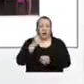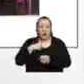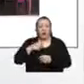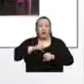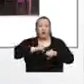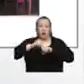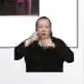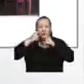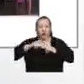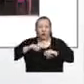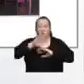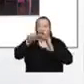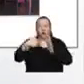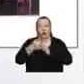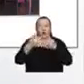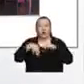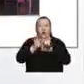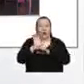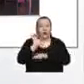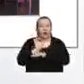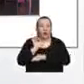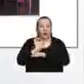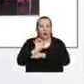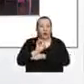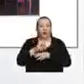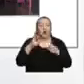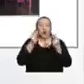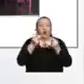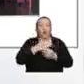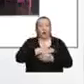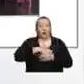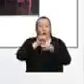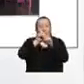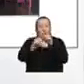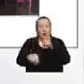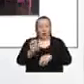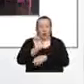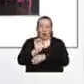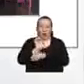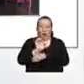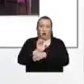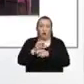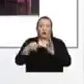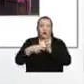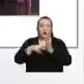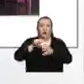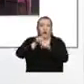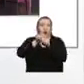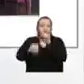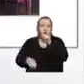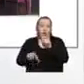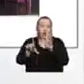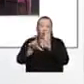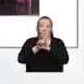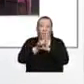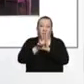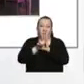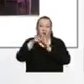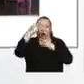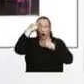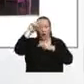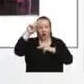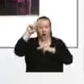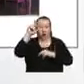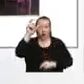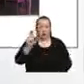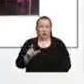la nación de la república no le hagan ese daño al ecuador romper nuevamente la ley y la moral y mantener